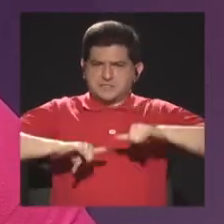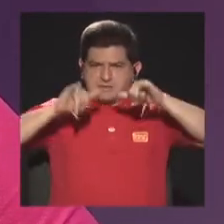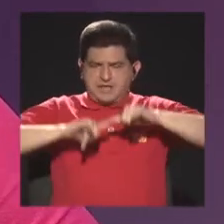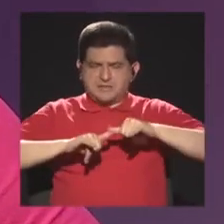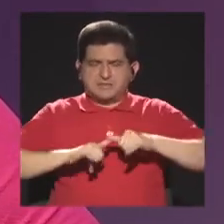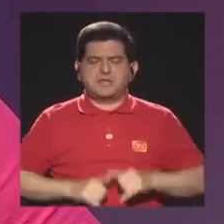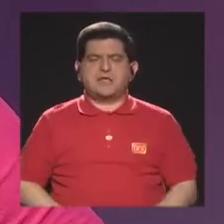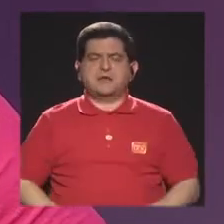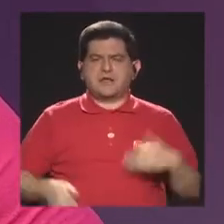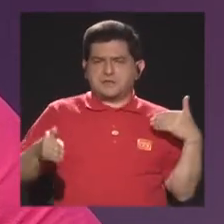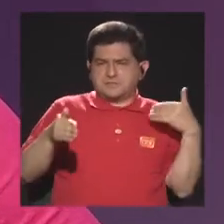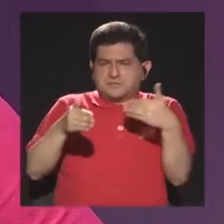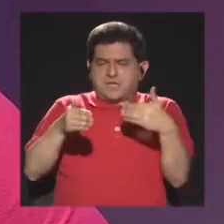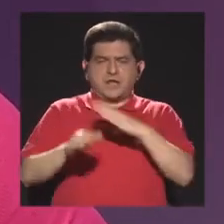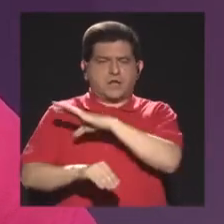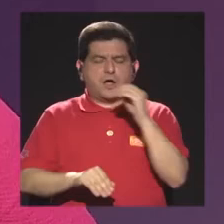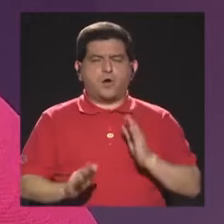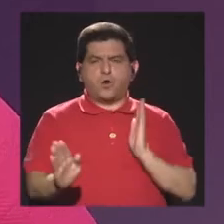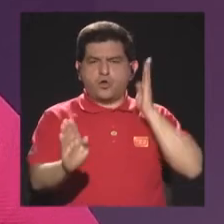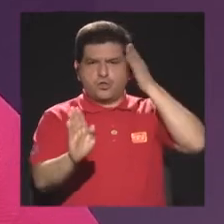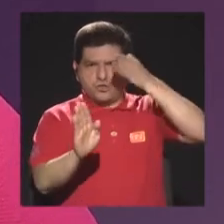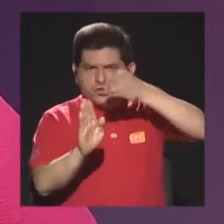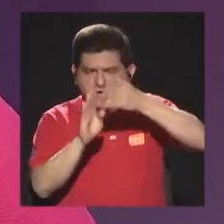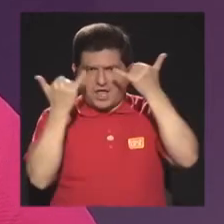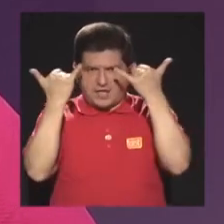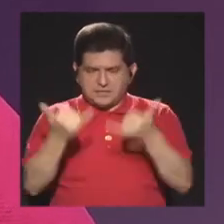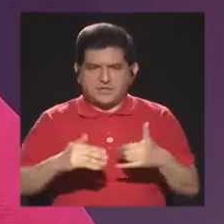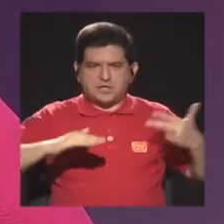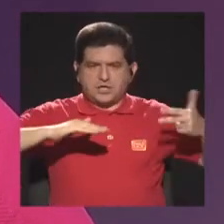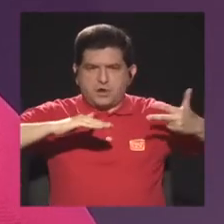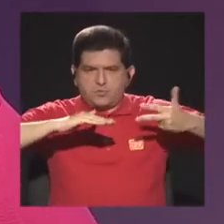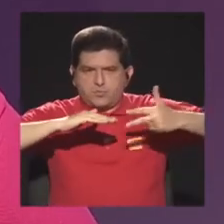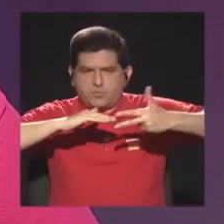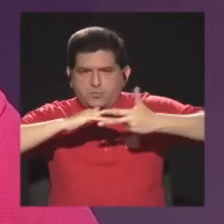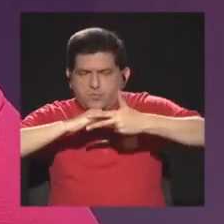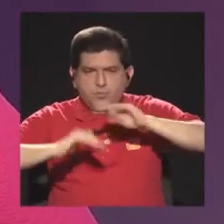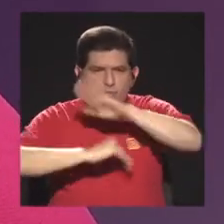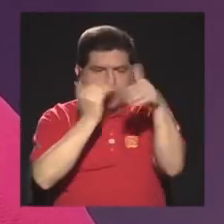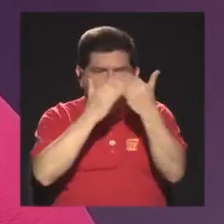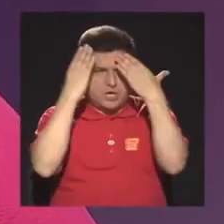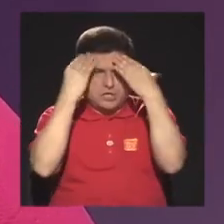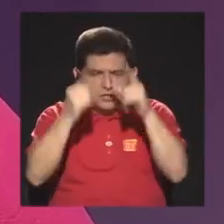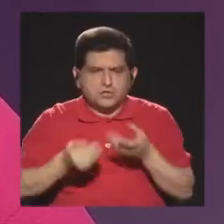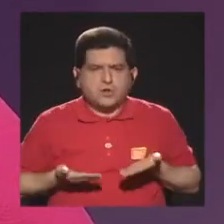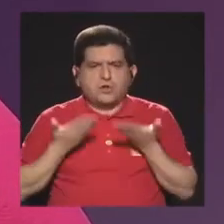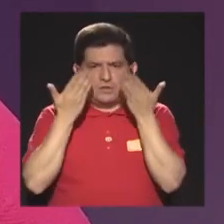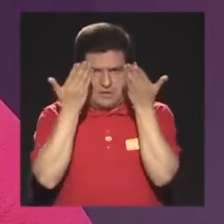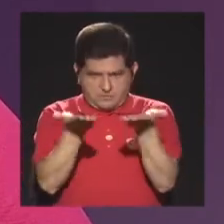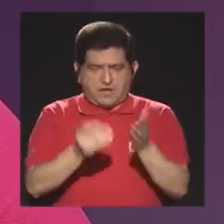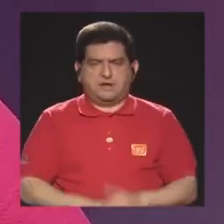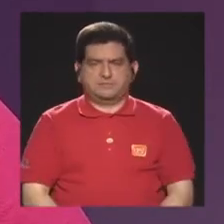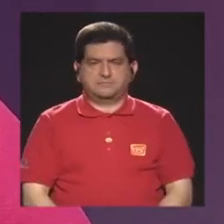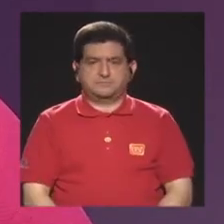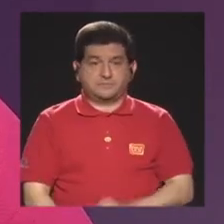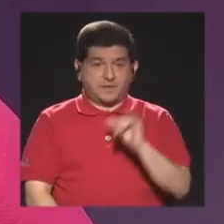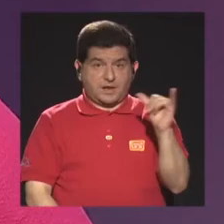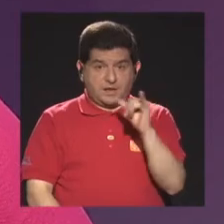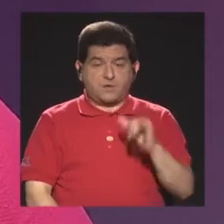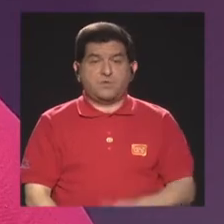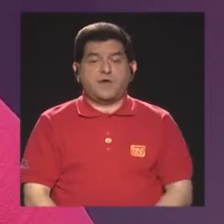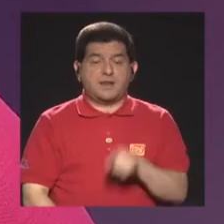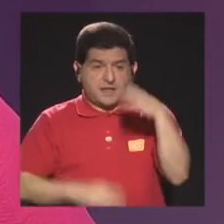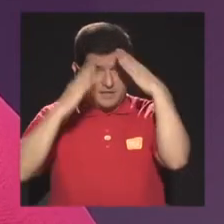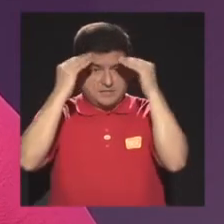bahía o si va directamente a ser atracado, y se le va todas las informaciones necesarias y así también se